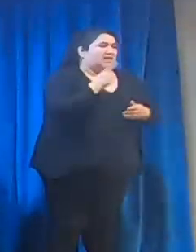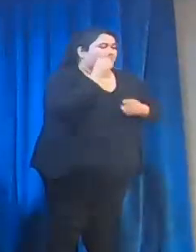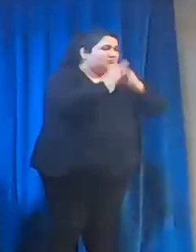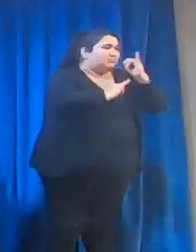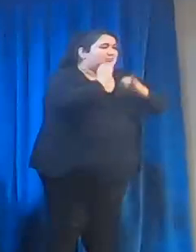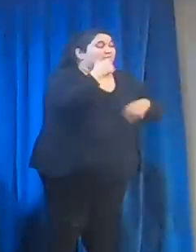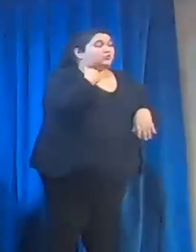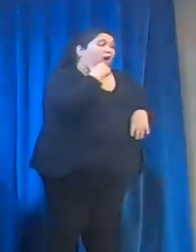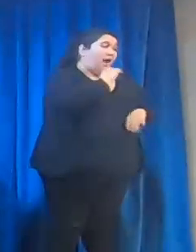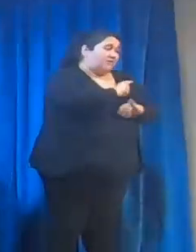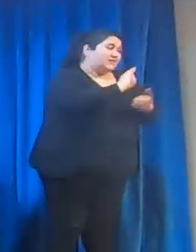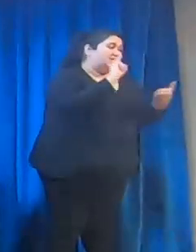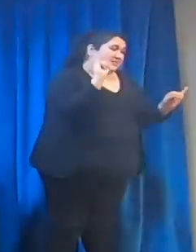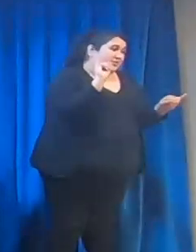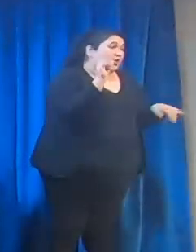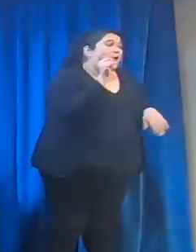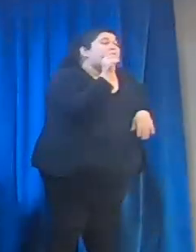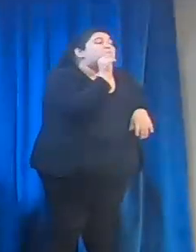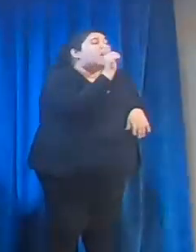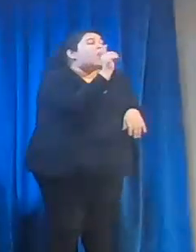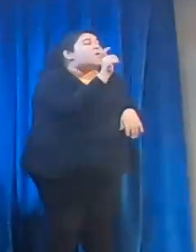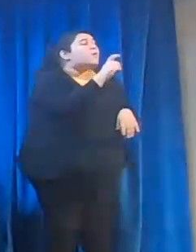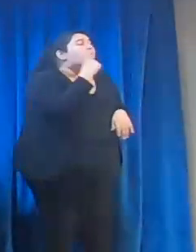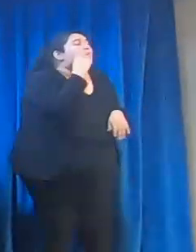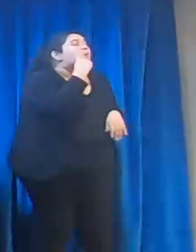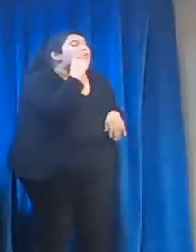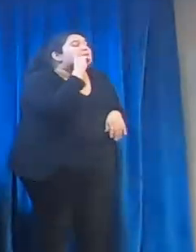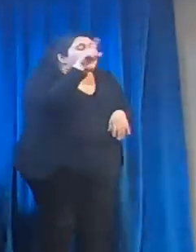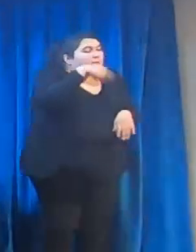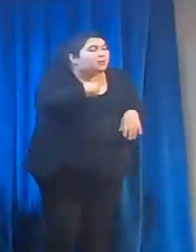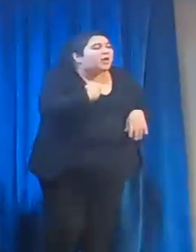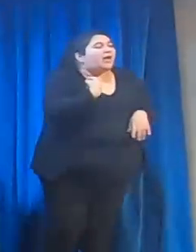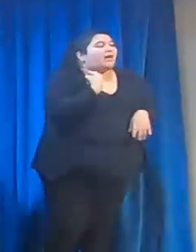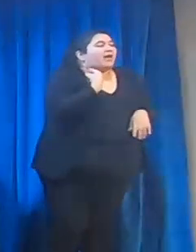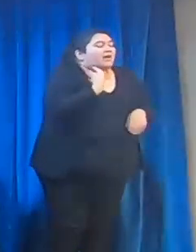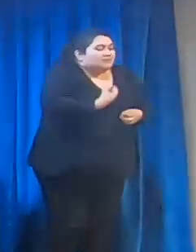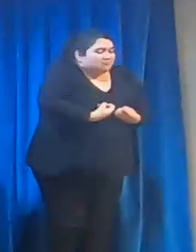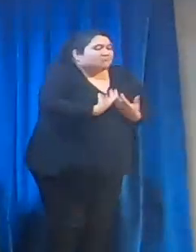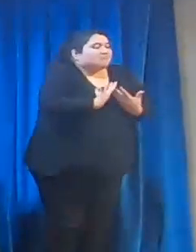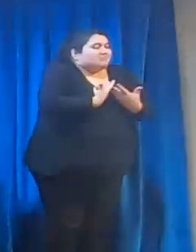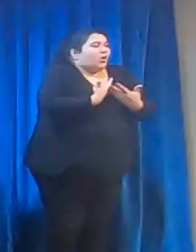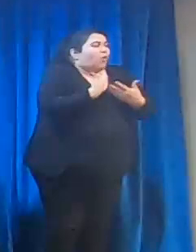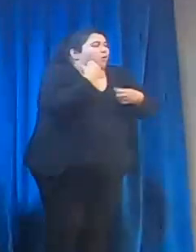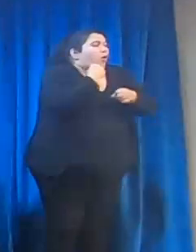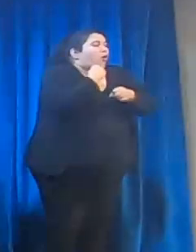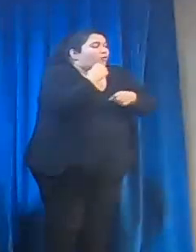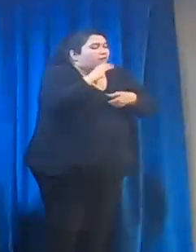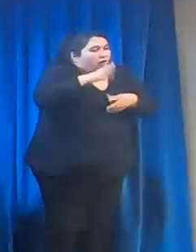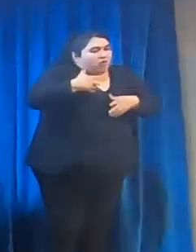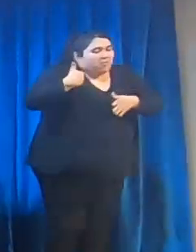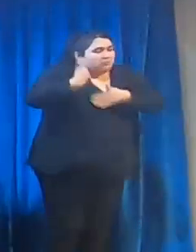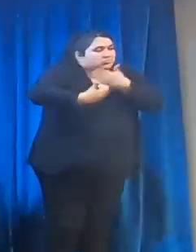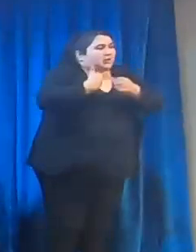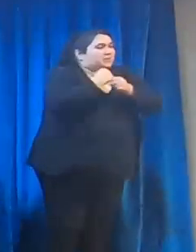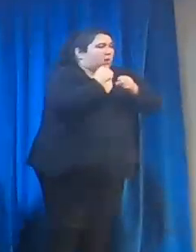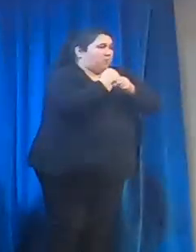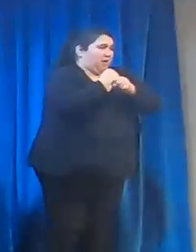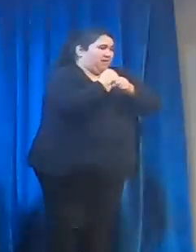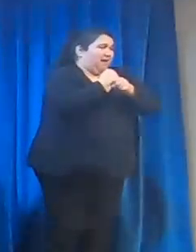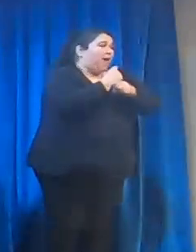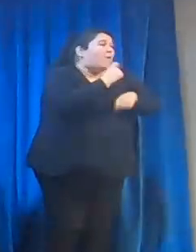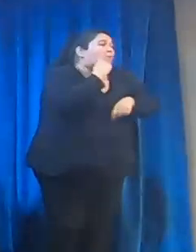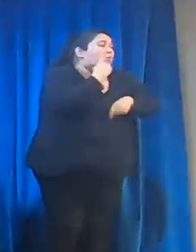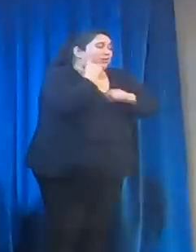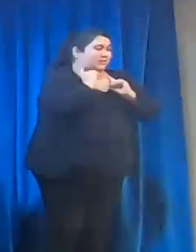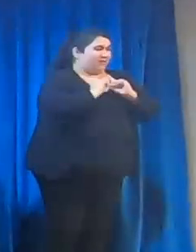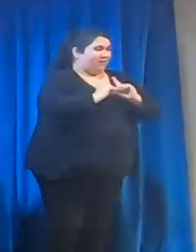que avisar, porque la palabra vergüenza ha fundado de alguna manera mi trabajo. Y me parece que tenemos que conservar la vergüenza, ¿no? A mí